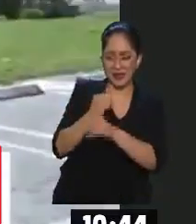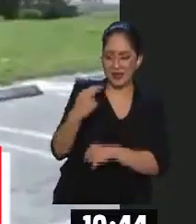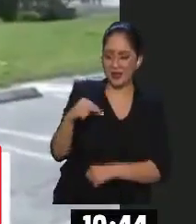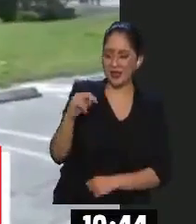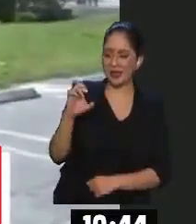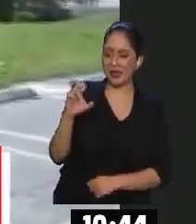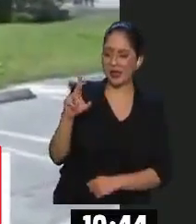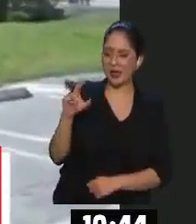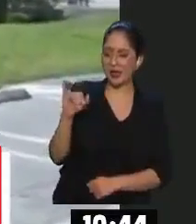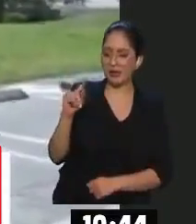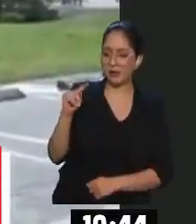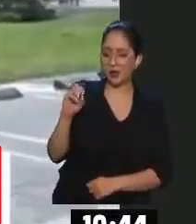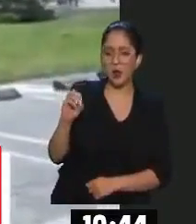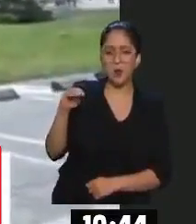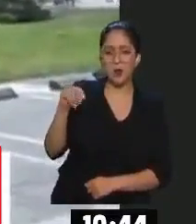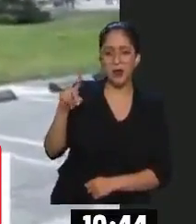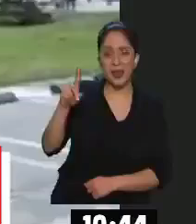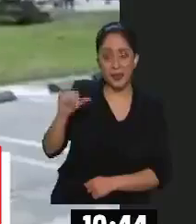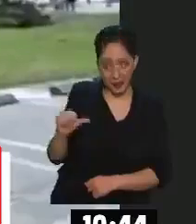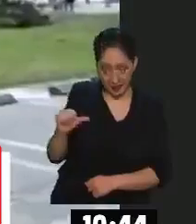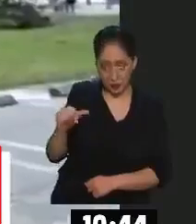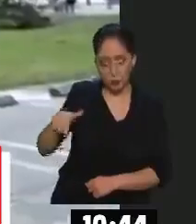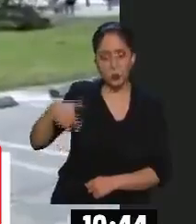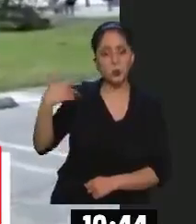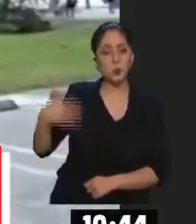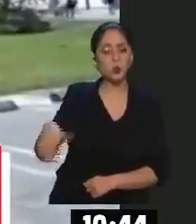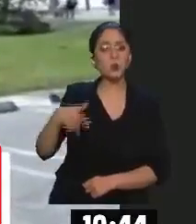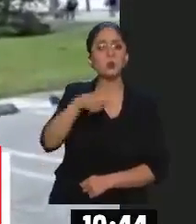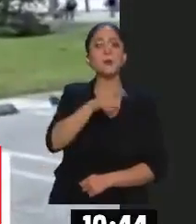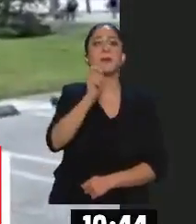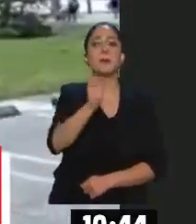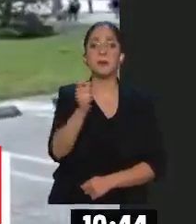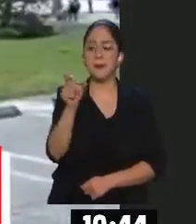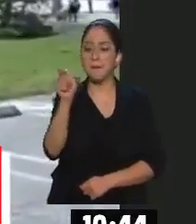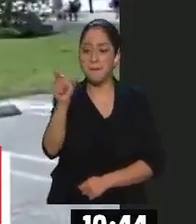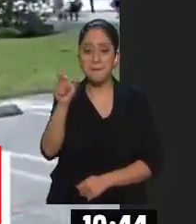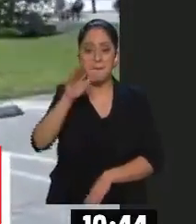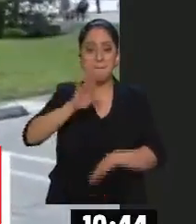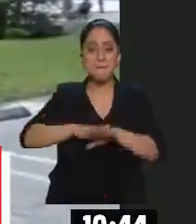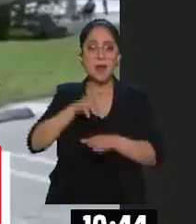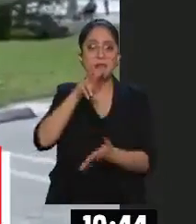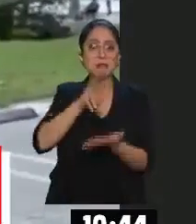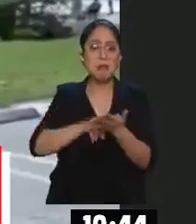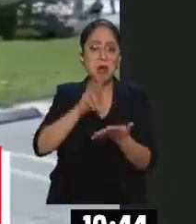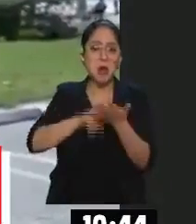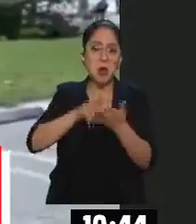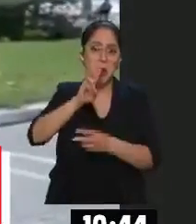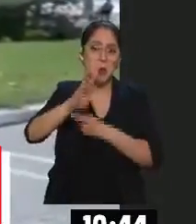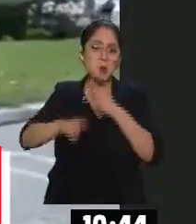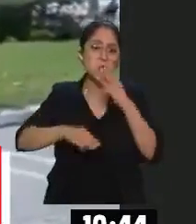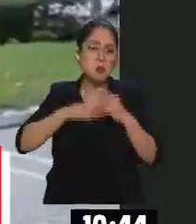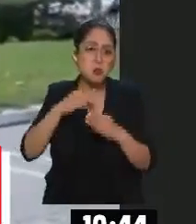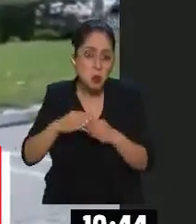Hoy amaneció siendo el tercer valor más importante del mundo. Entonces, eso yo creo que nos da